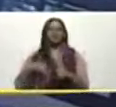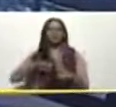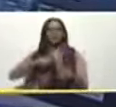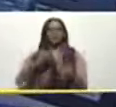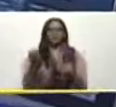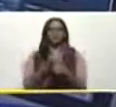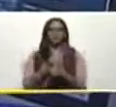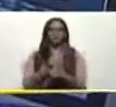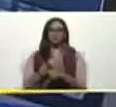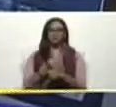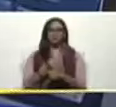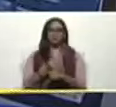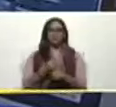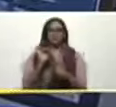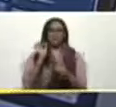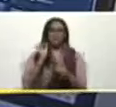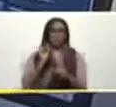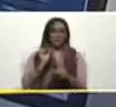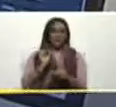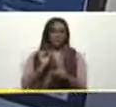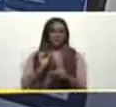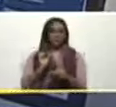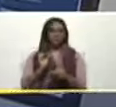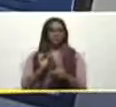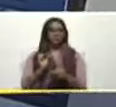si en el momento de que